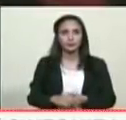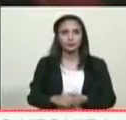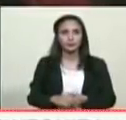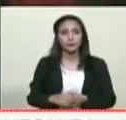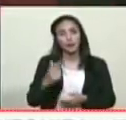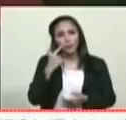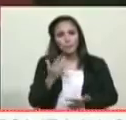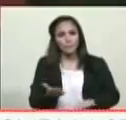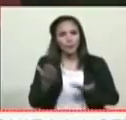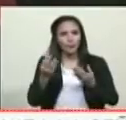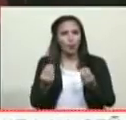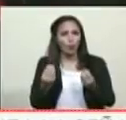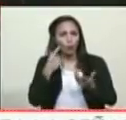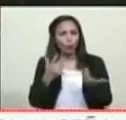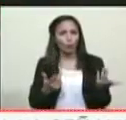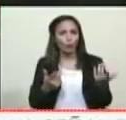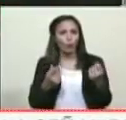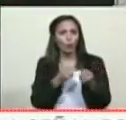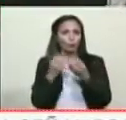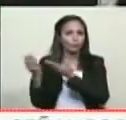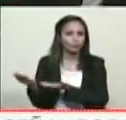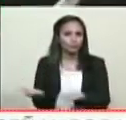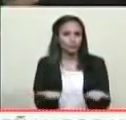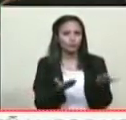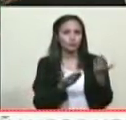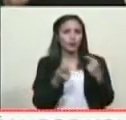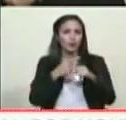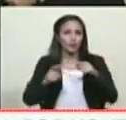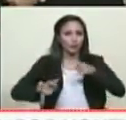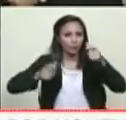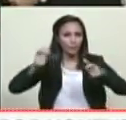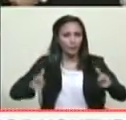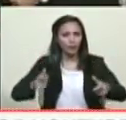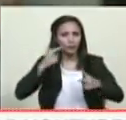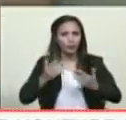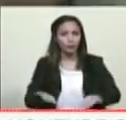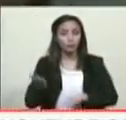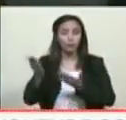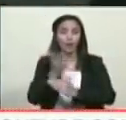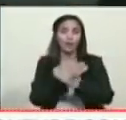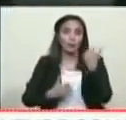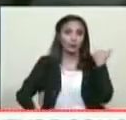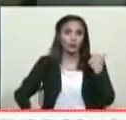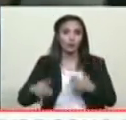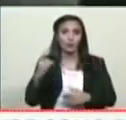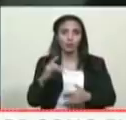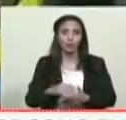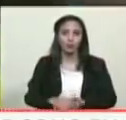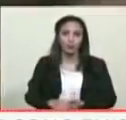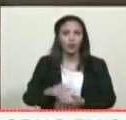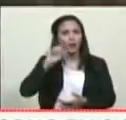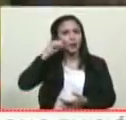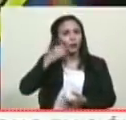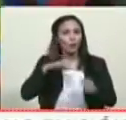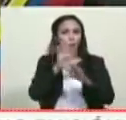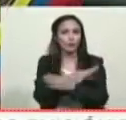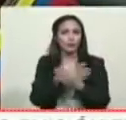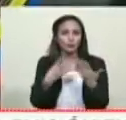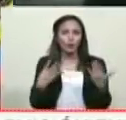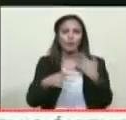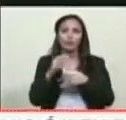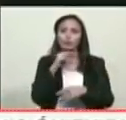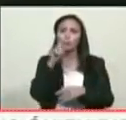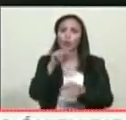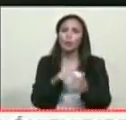podemos resaltar las recibidas por esta autoridad de Bolivia, la del 19 de octubre del 2018, cuando